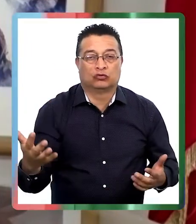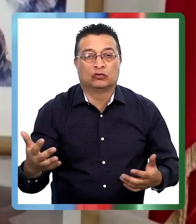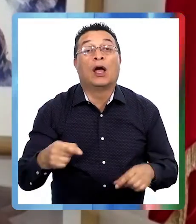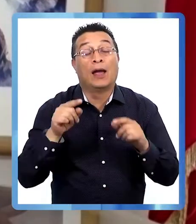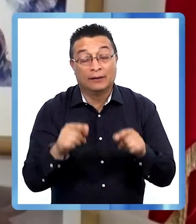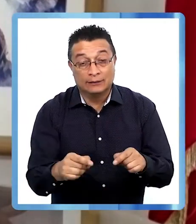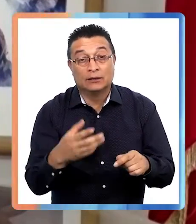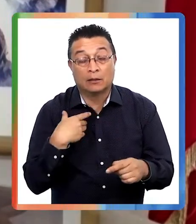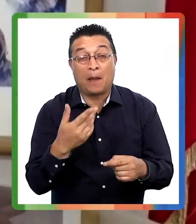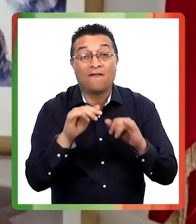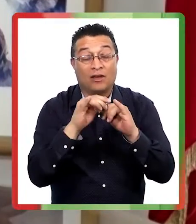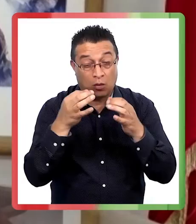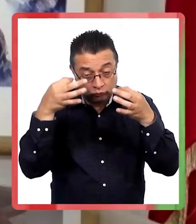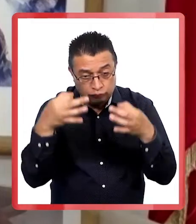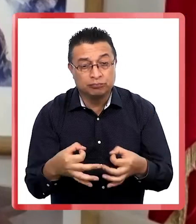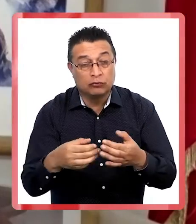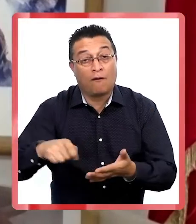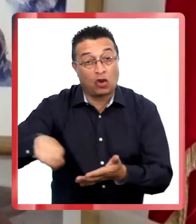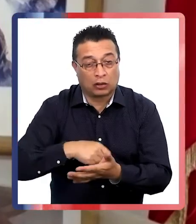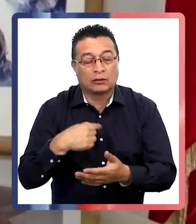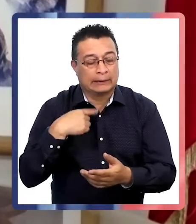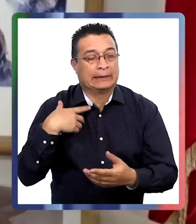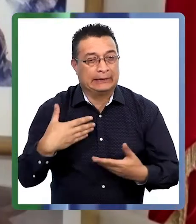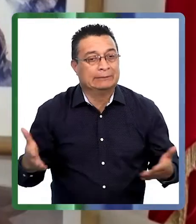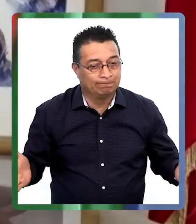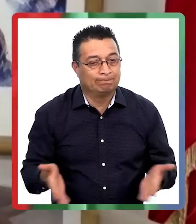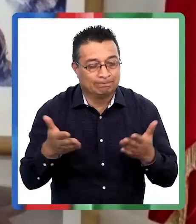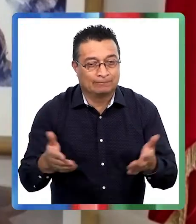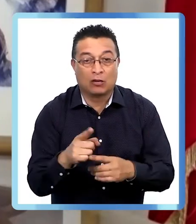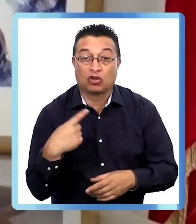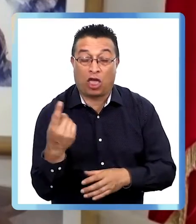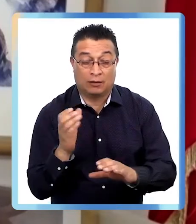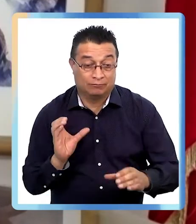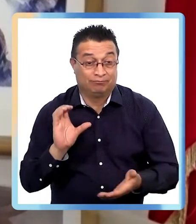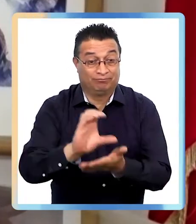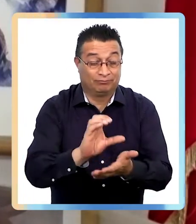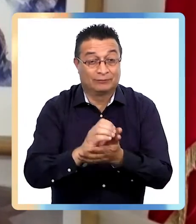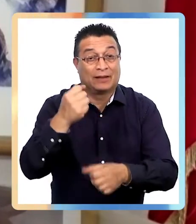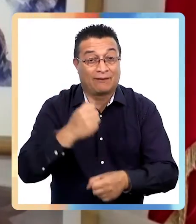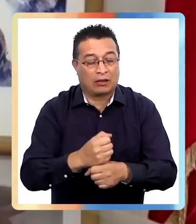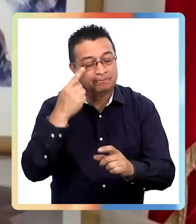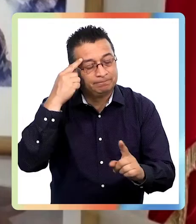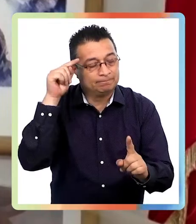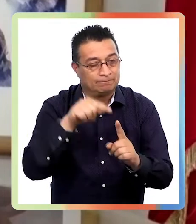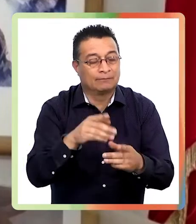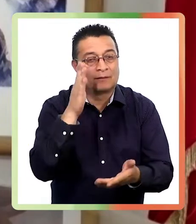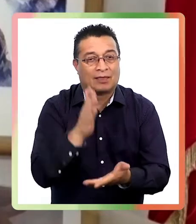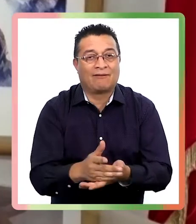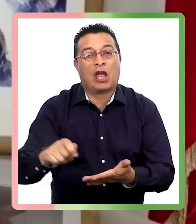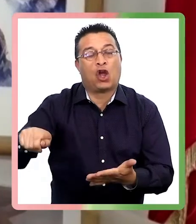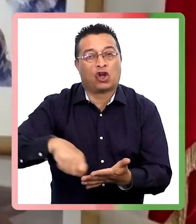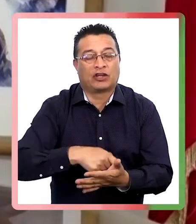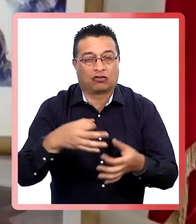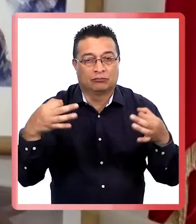de mañana. Y por eso que la formalidad la estamos buscando en que todos los subsidios que el Estado entrega para el empleo tienen como condición que haya